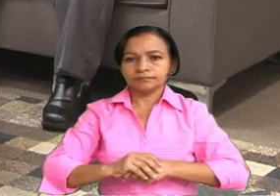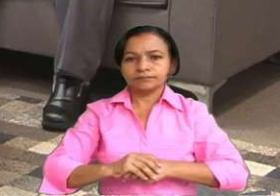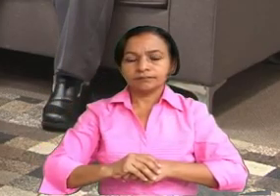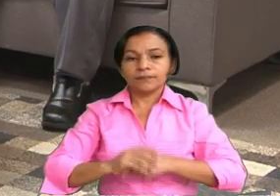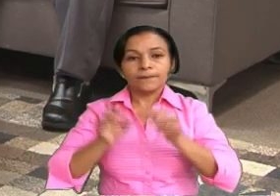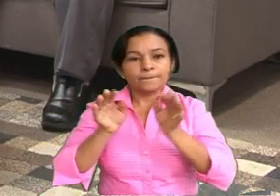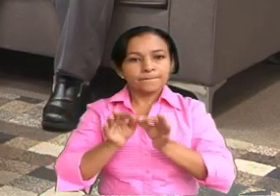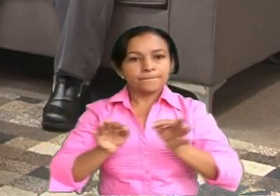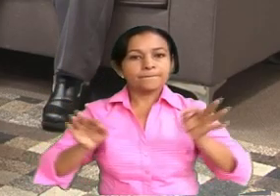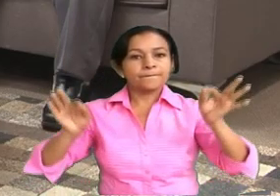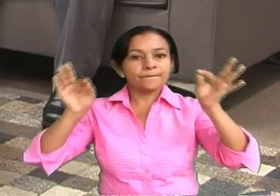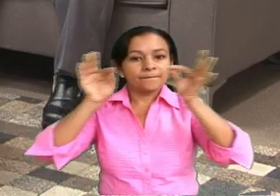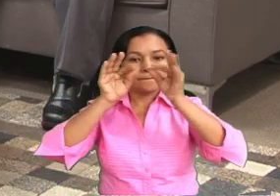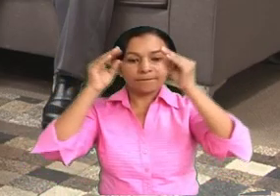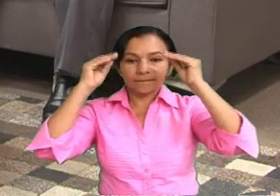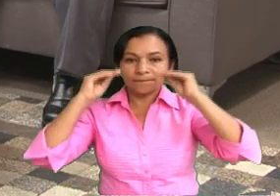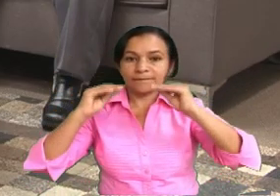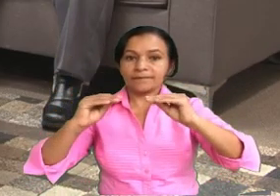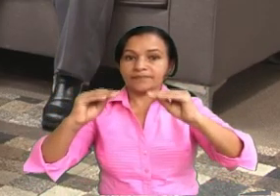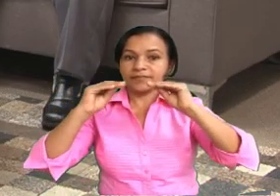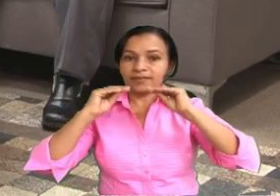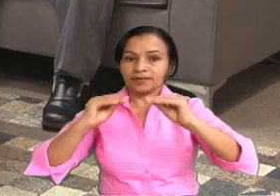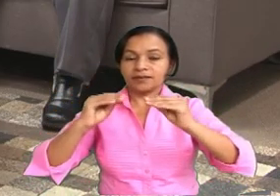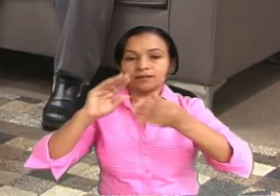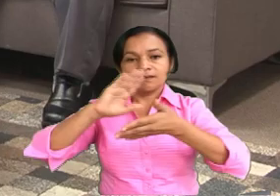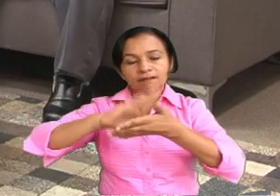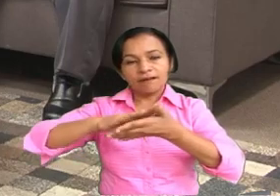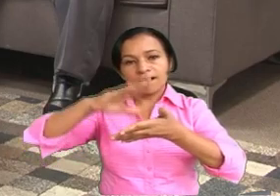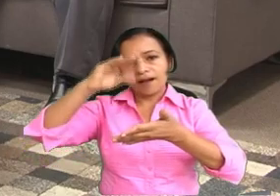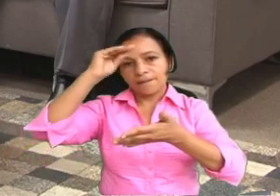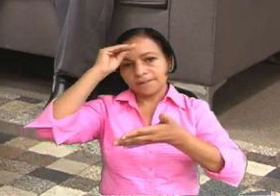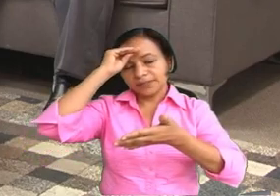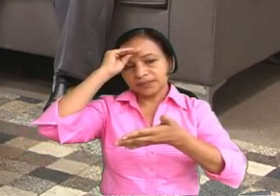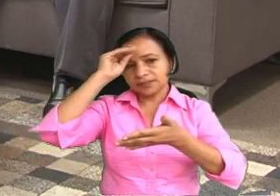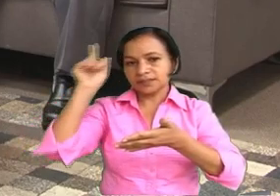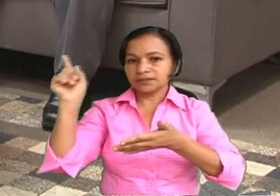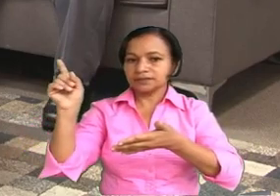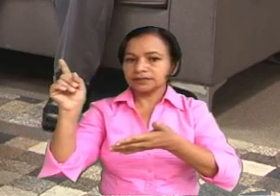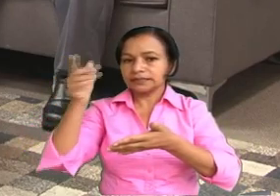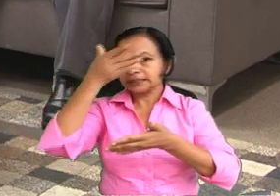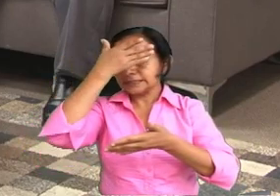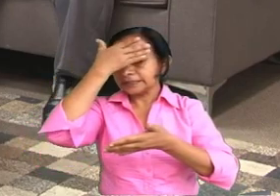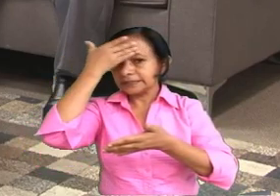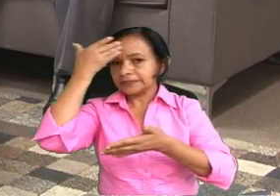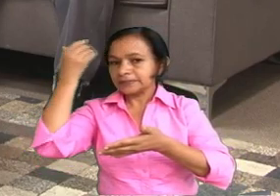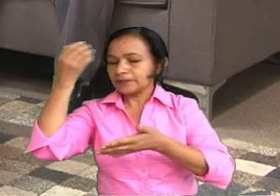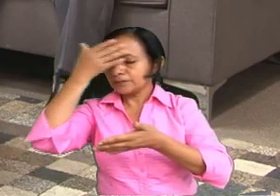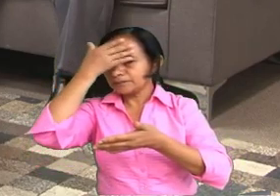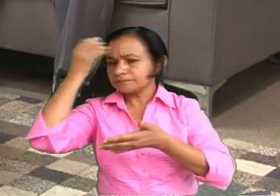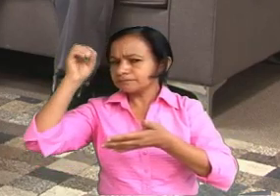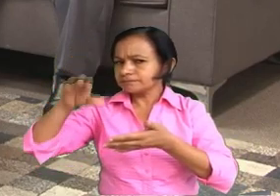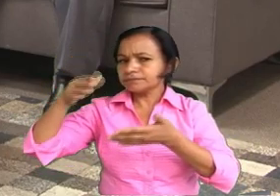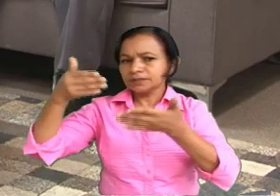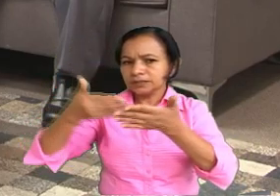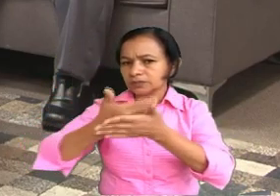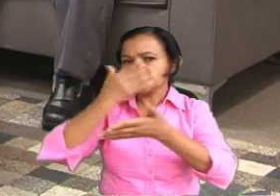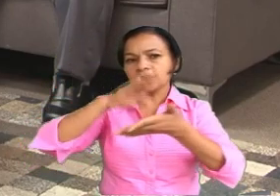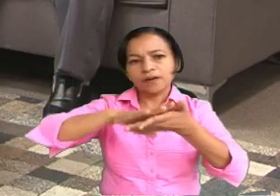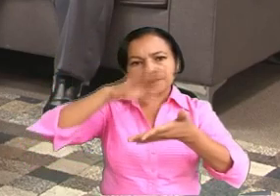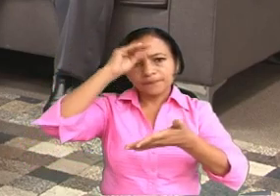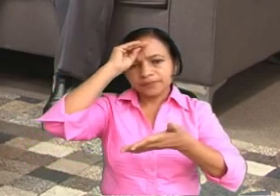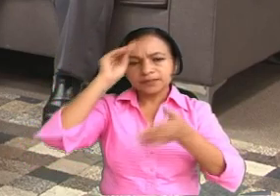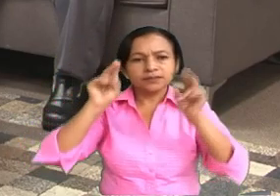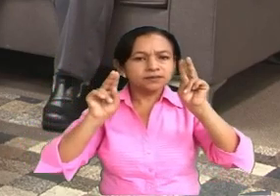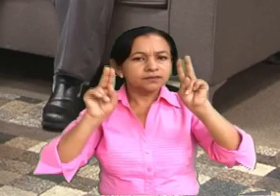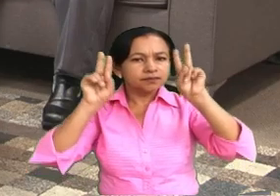La importancia de la educación es de aprender y desaprender. Okay. ¿Por qué motivo? Hay